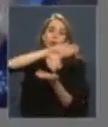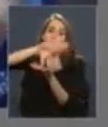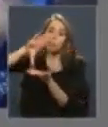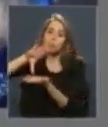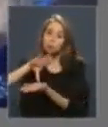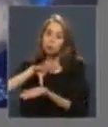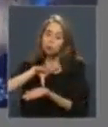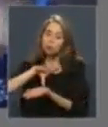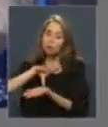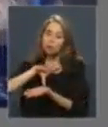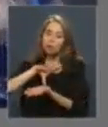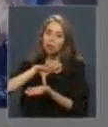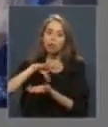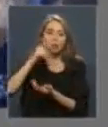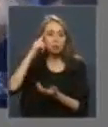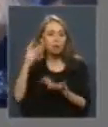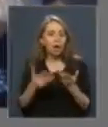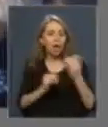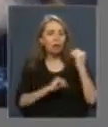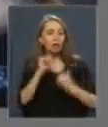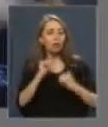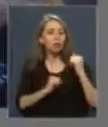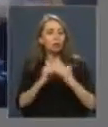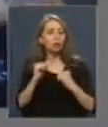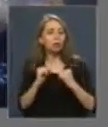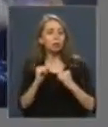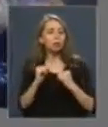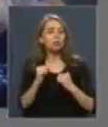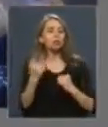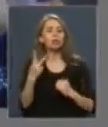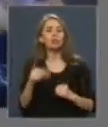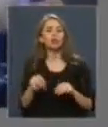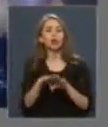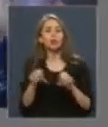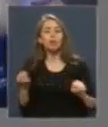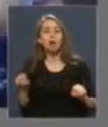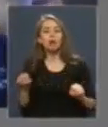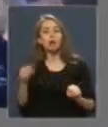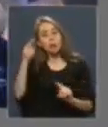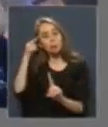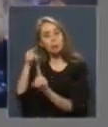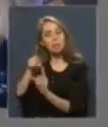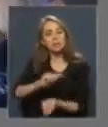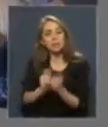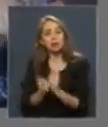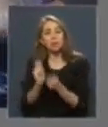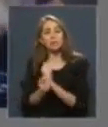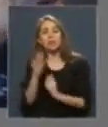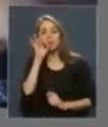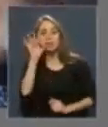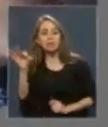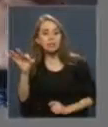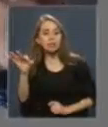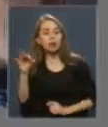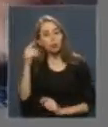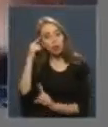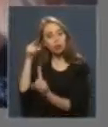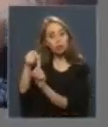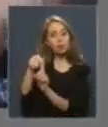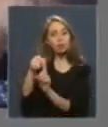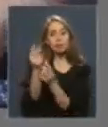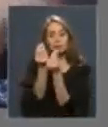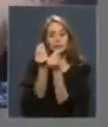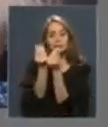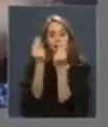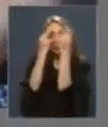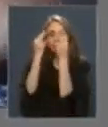en industrializar en algo. No estoy de acuerdo en perseguir la riqueza como dé lugar, porque cuando se persigue la riqueza,